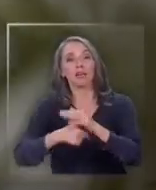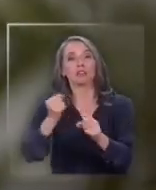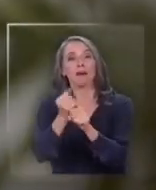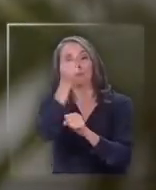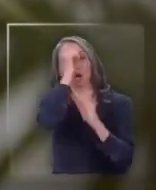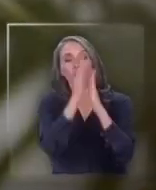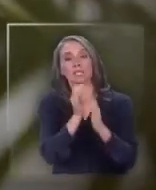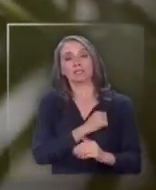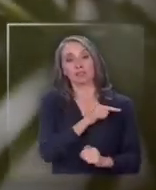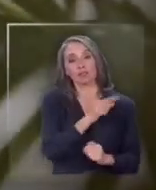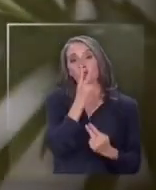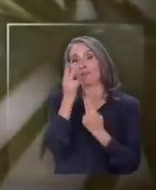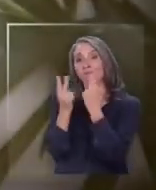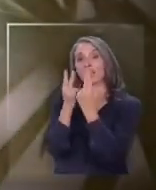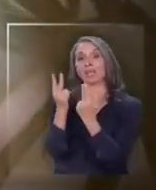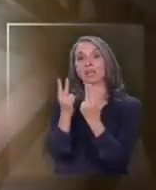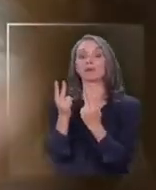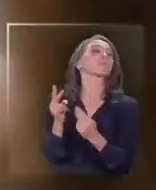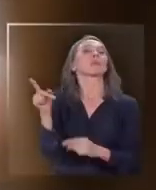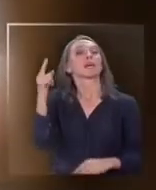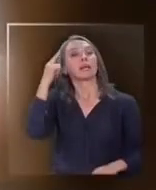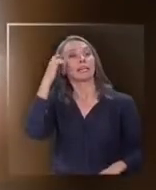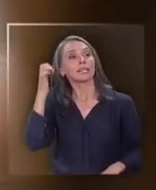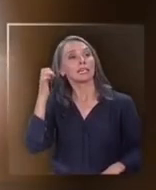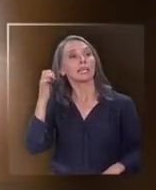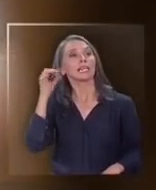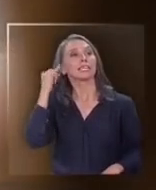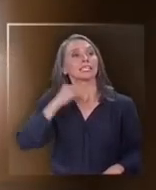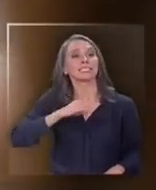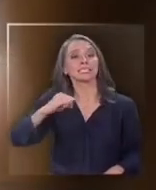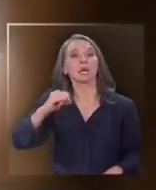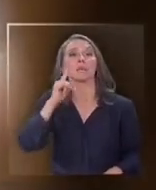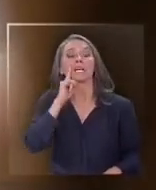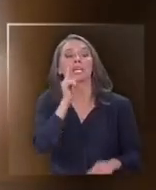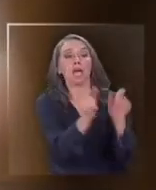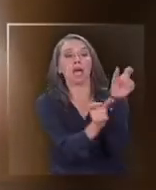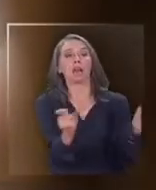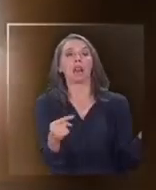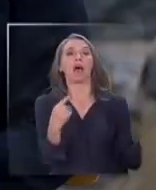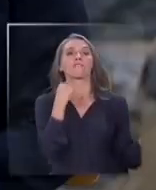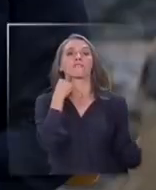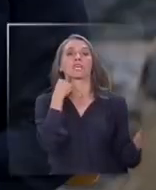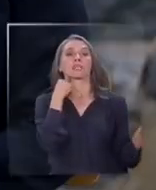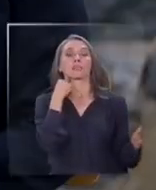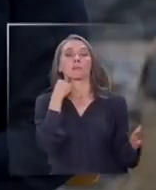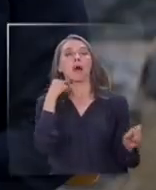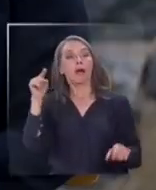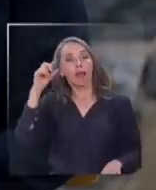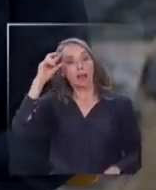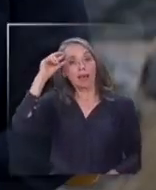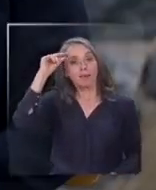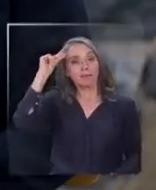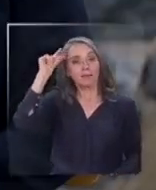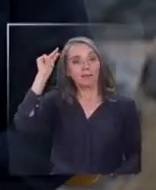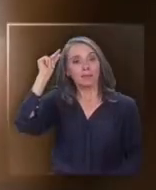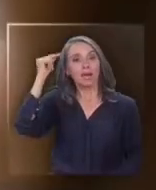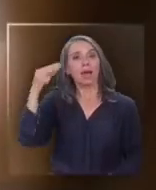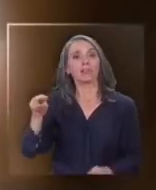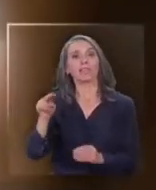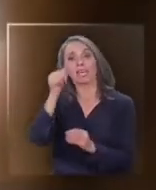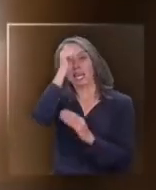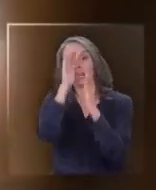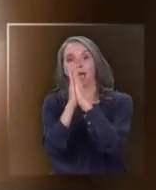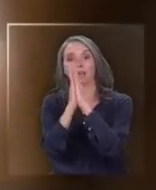Iglesia que él ve. Y los que tienen que empujar todo siempre son las víctimas. O sea, la iniciativa de la